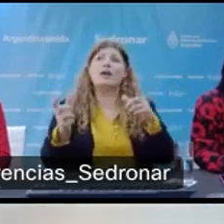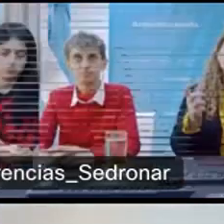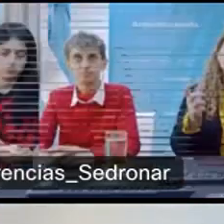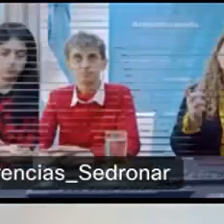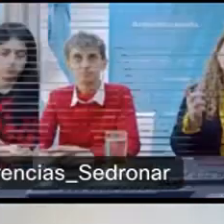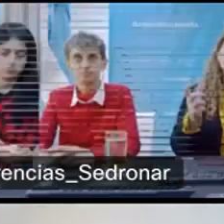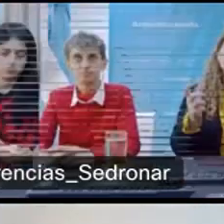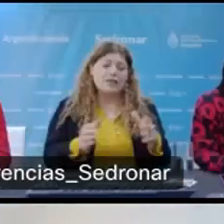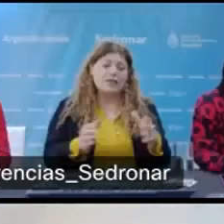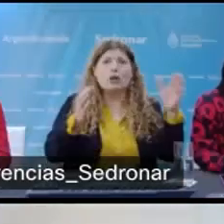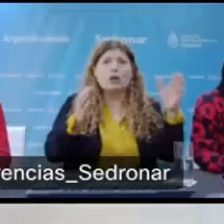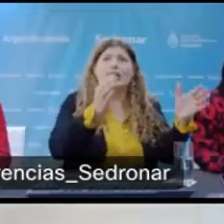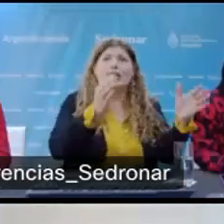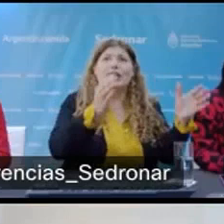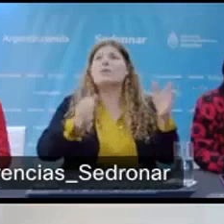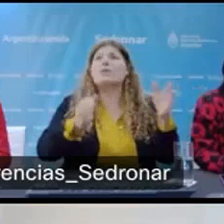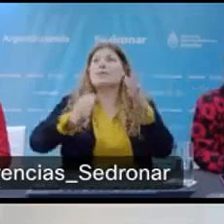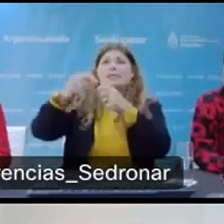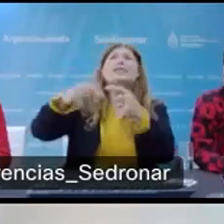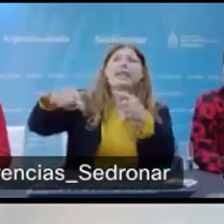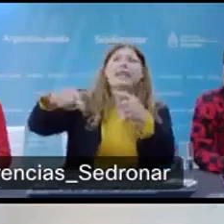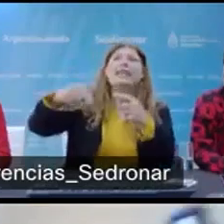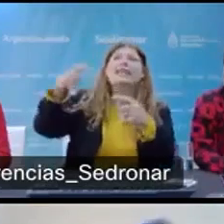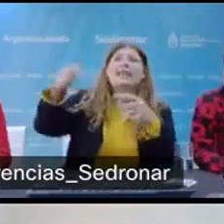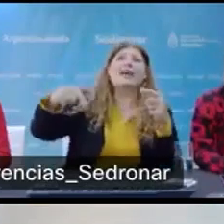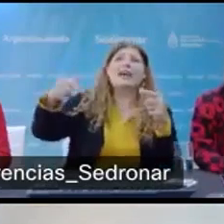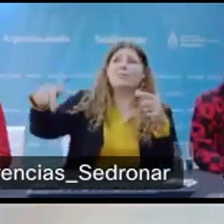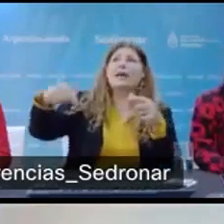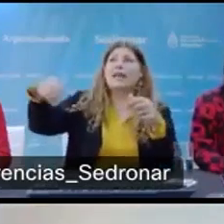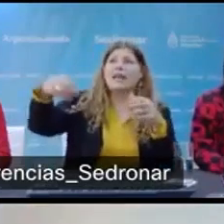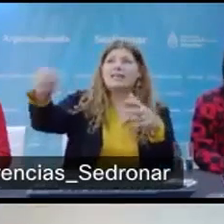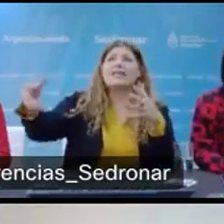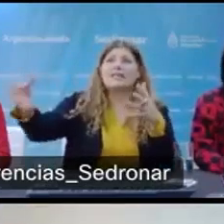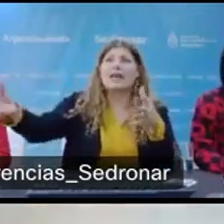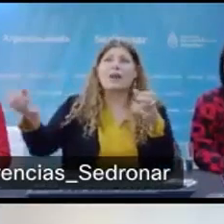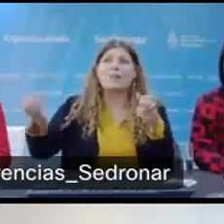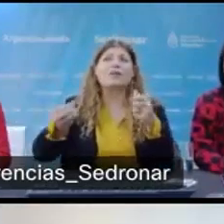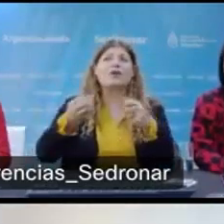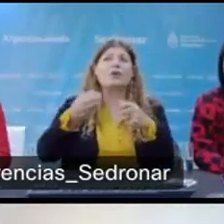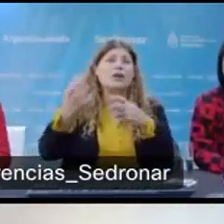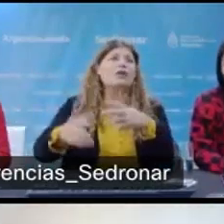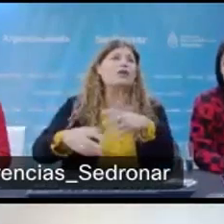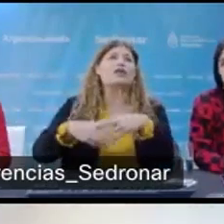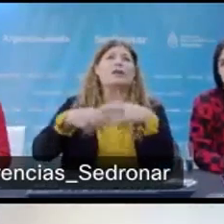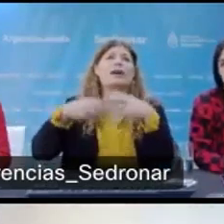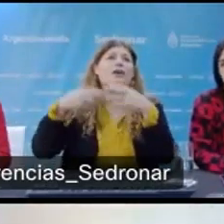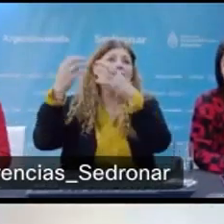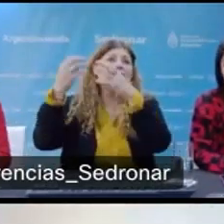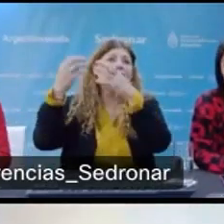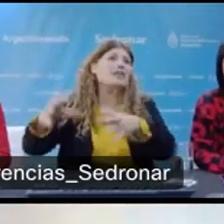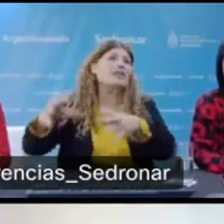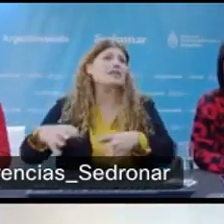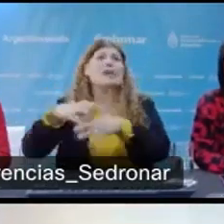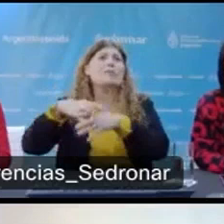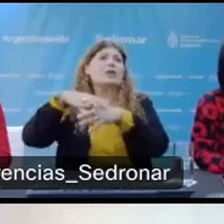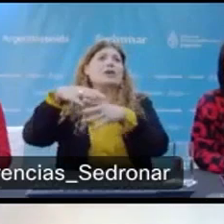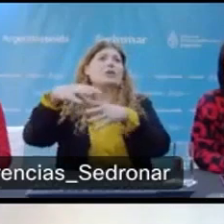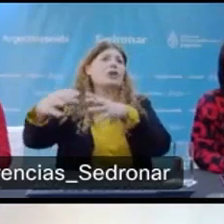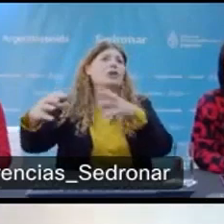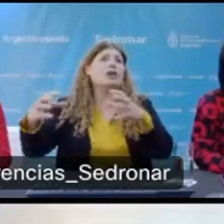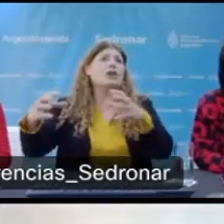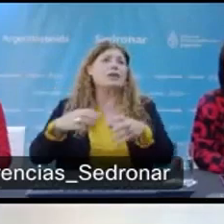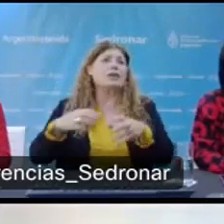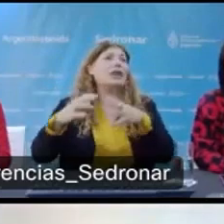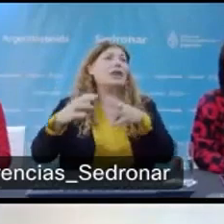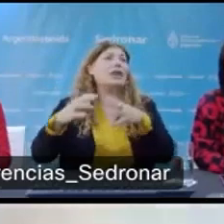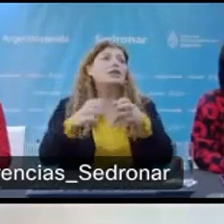cuidados. Si yo te cuido hasta acá en la universidad, después hay que trabajar para que exista un ámbito de cuidado en los trabajos, que exista un ámbito de